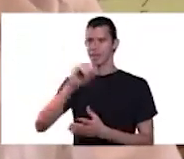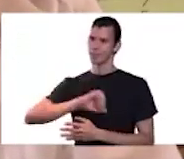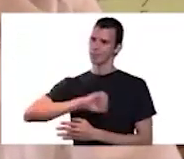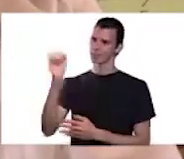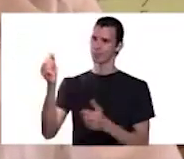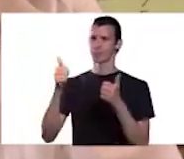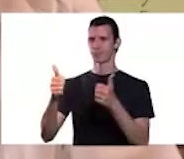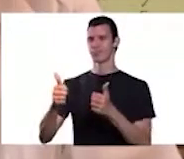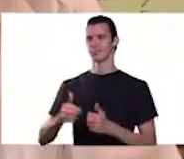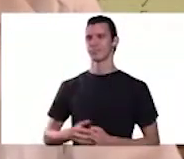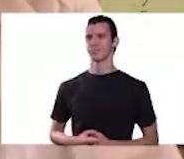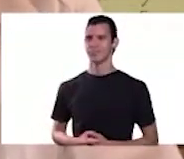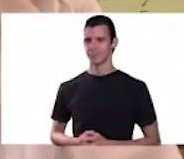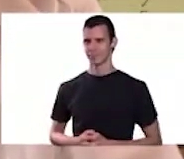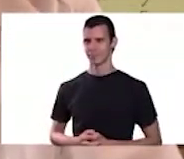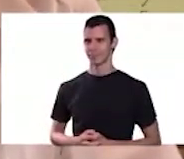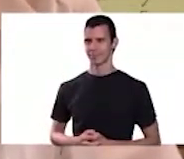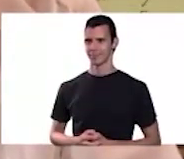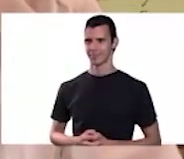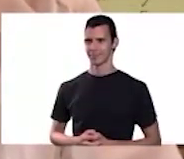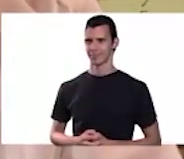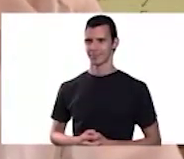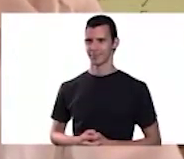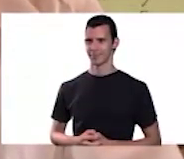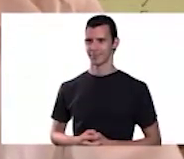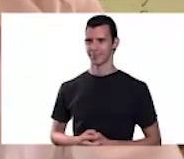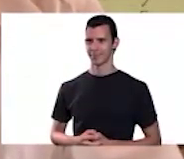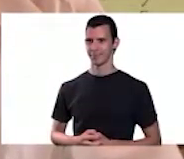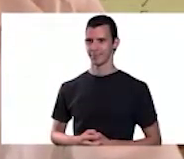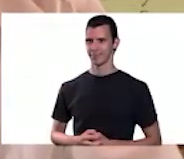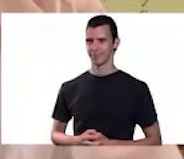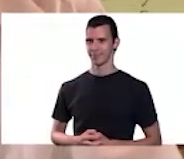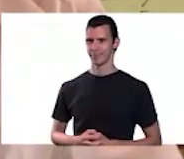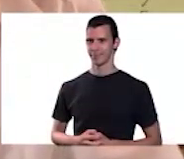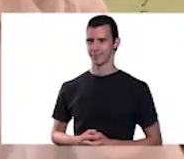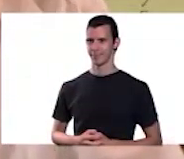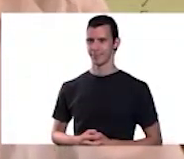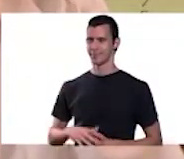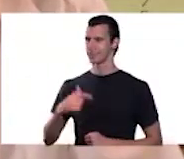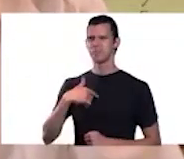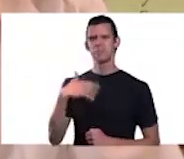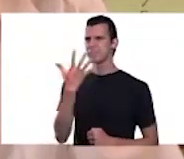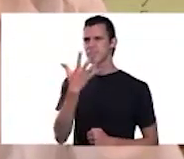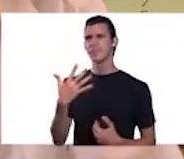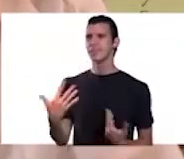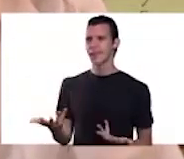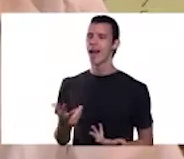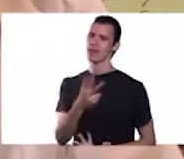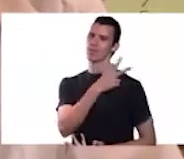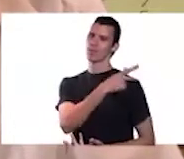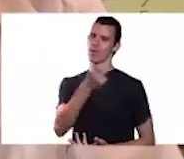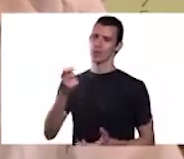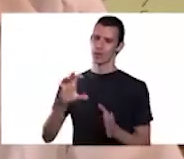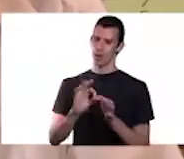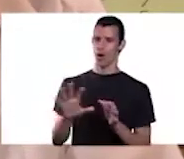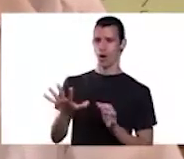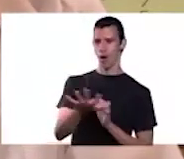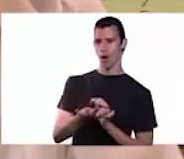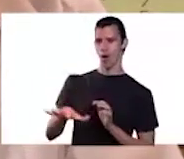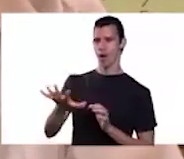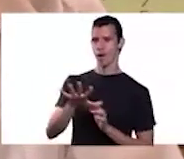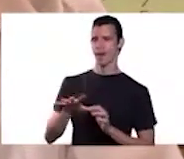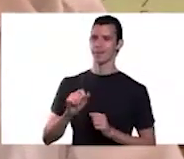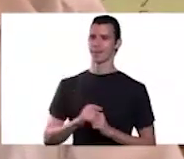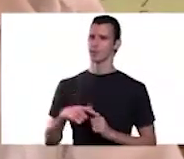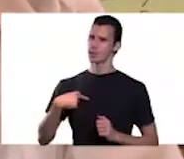a que obtengan los resultados más favorables. El que le habla es profesor de geografía, Luis